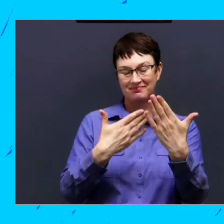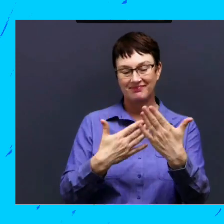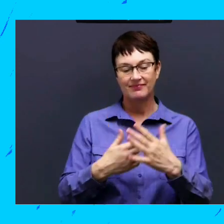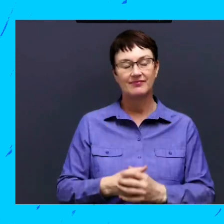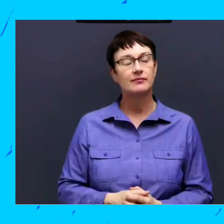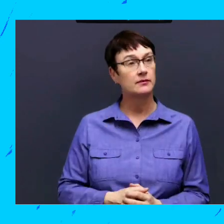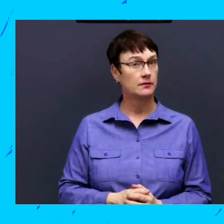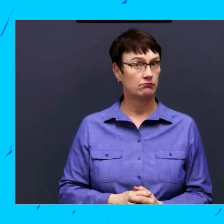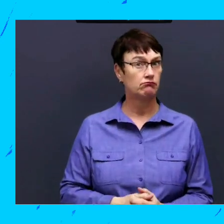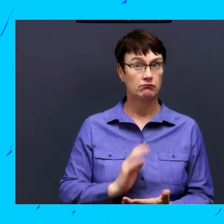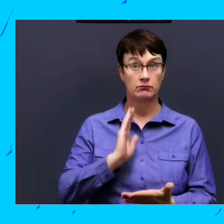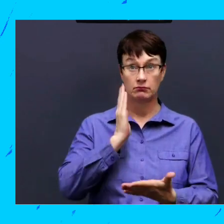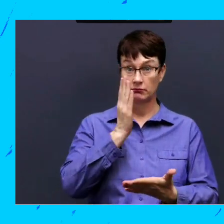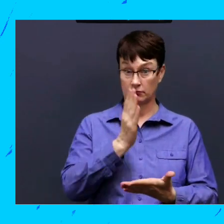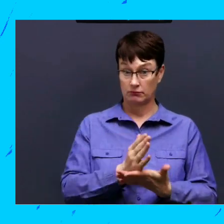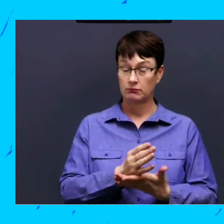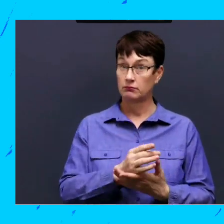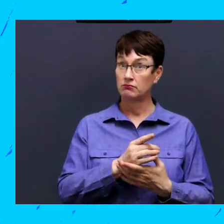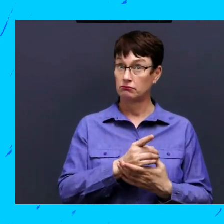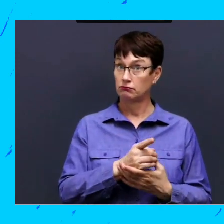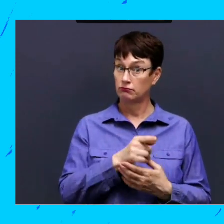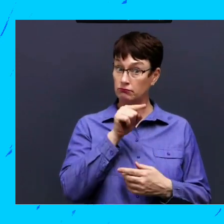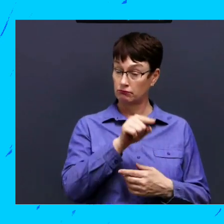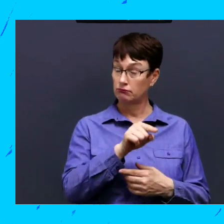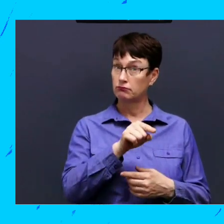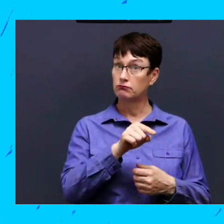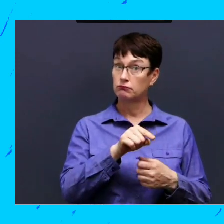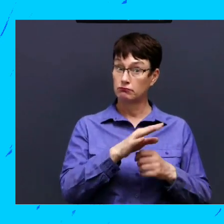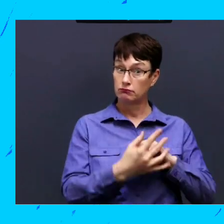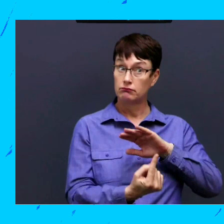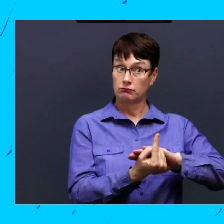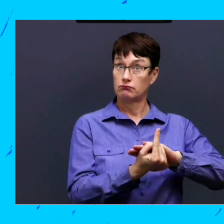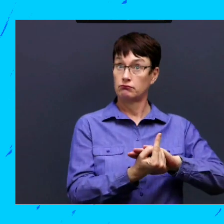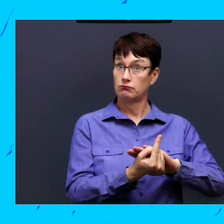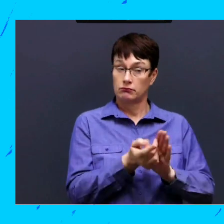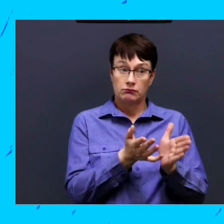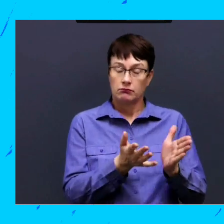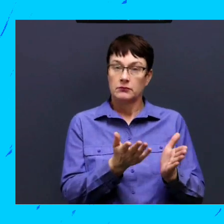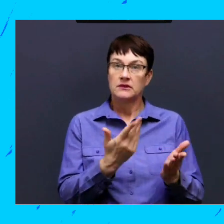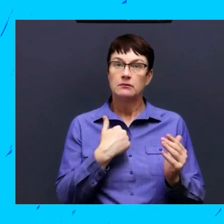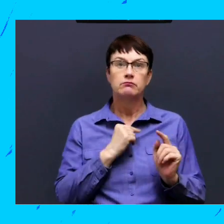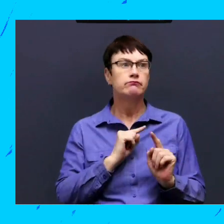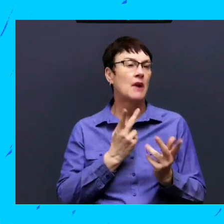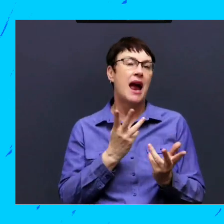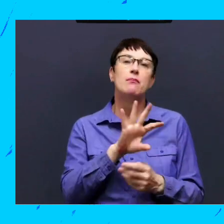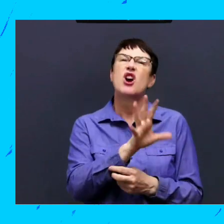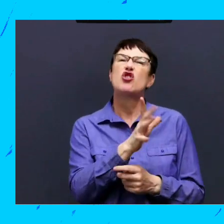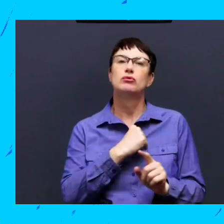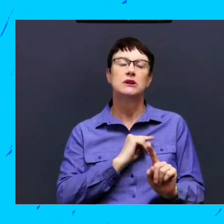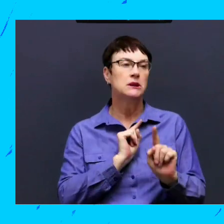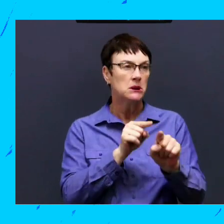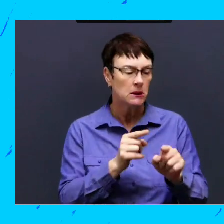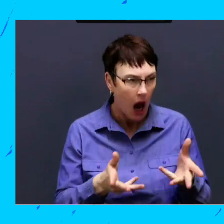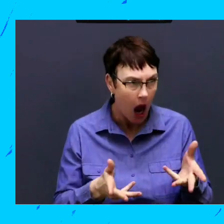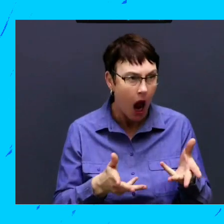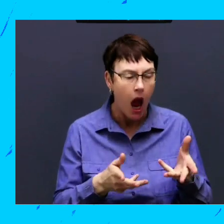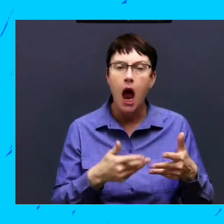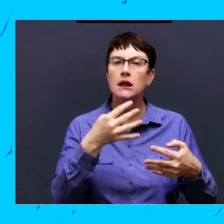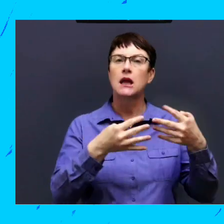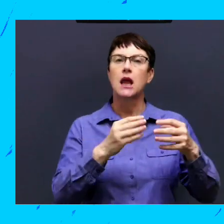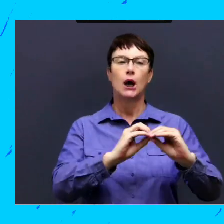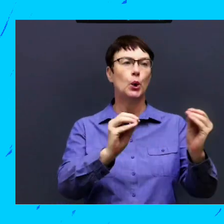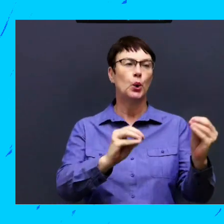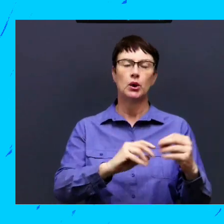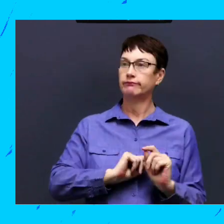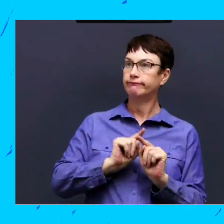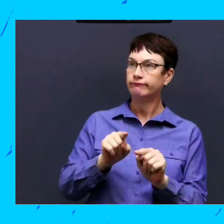es algo que enfrentamos cuando vamos a países, pero hay algunas cosas que podemos hacer aún